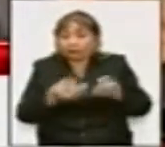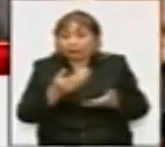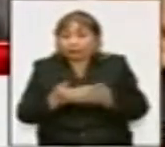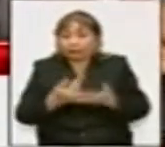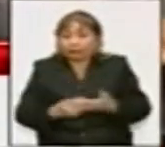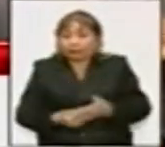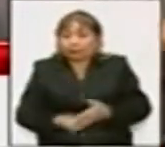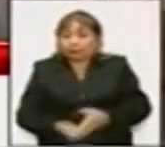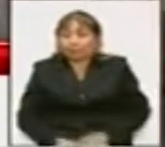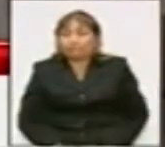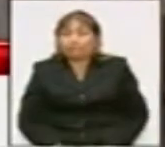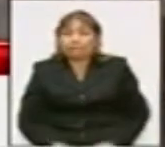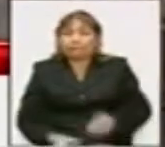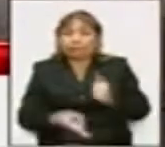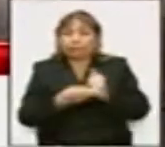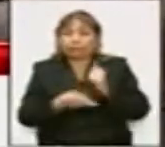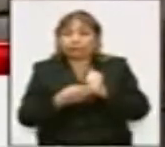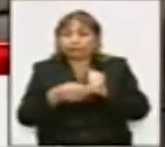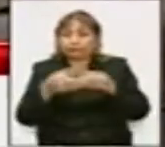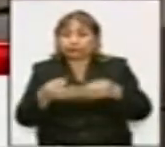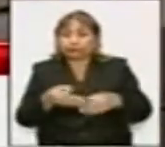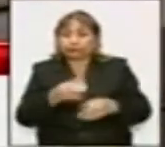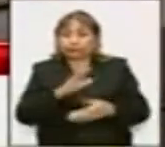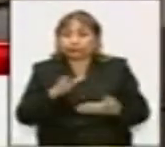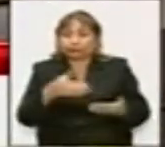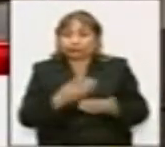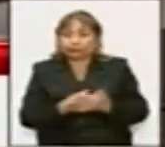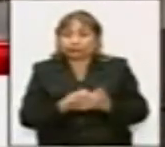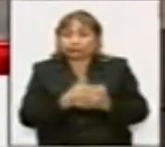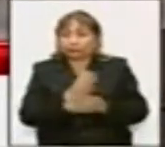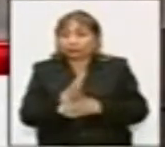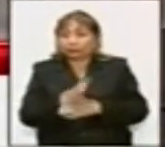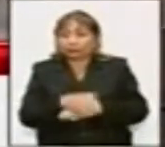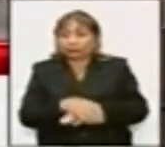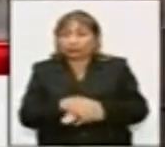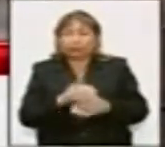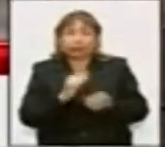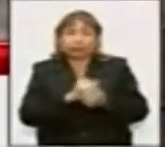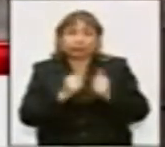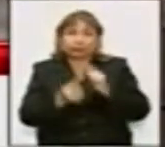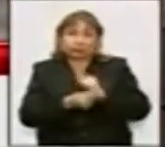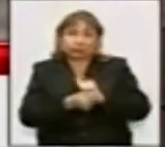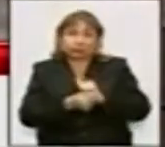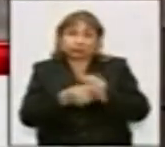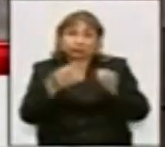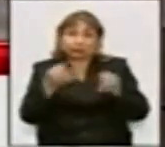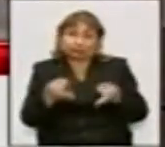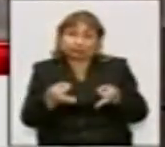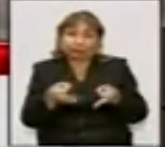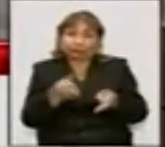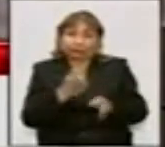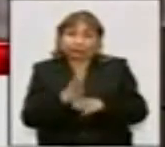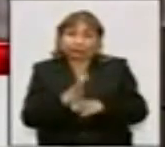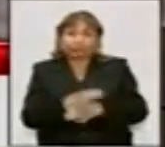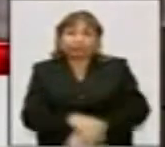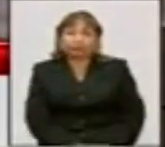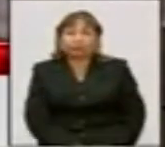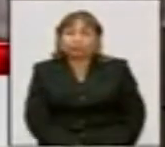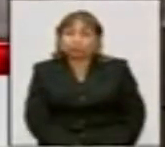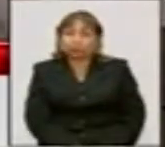están puestos ahí para garantizar los derechos fundamentales pero hacen todo lo contrario se convierten en brazos legales de